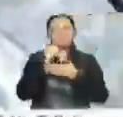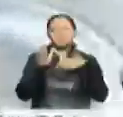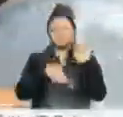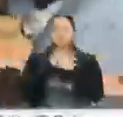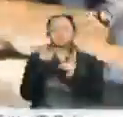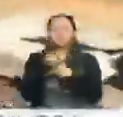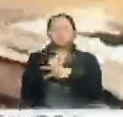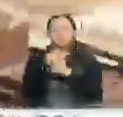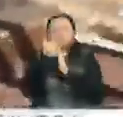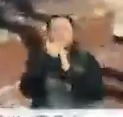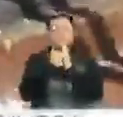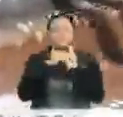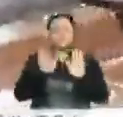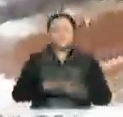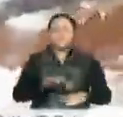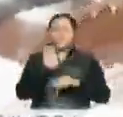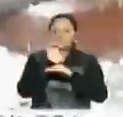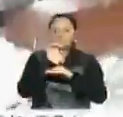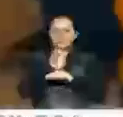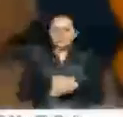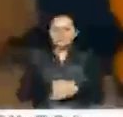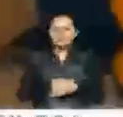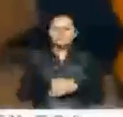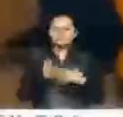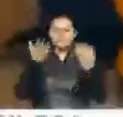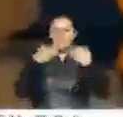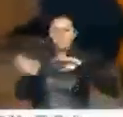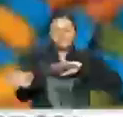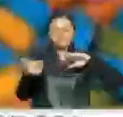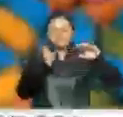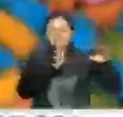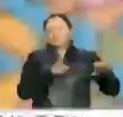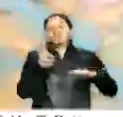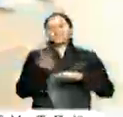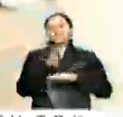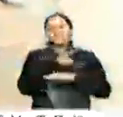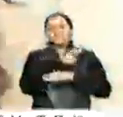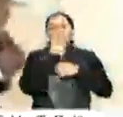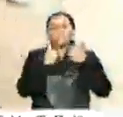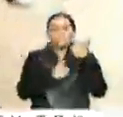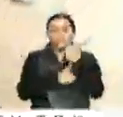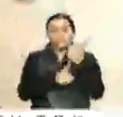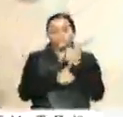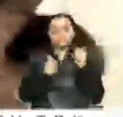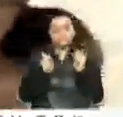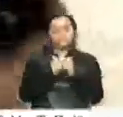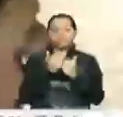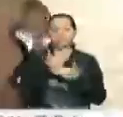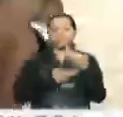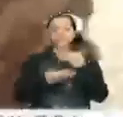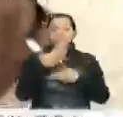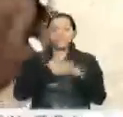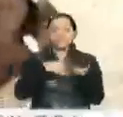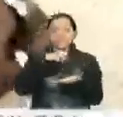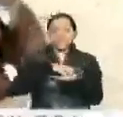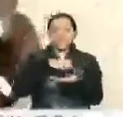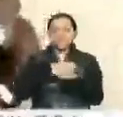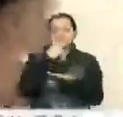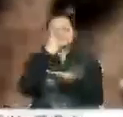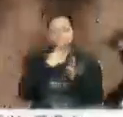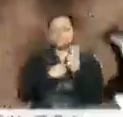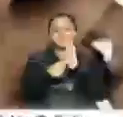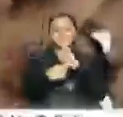productos artesanales del Ecuador. Por su parte, el inspector adjunto del Departamento de Comercio de la provincia Cantón indicó